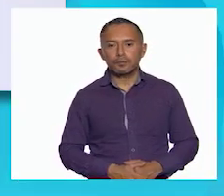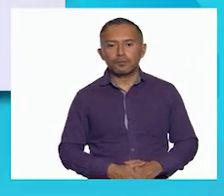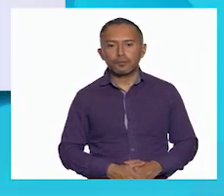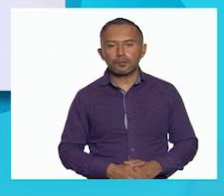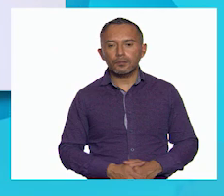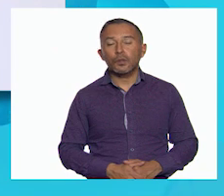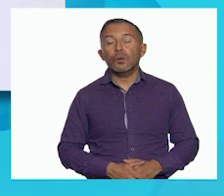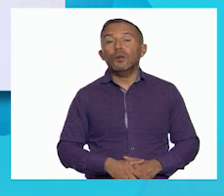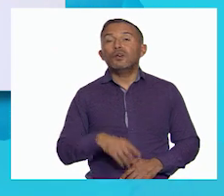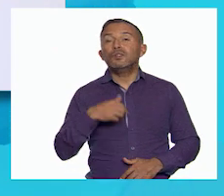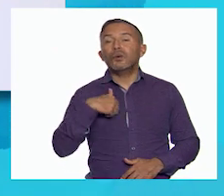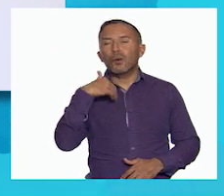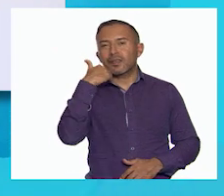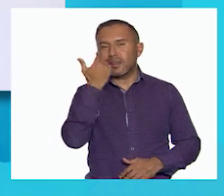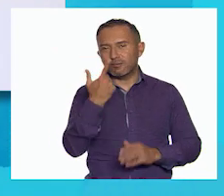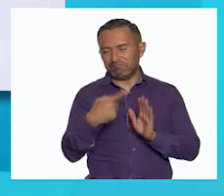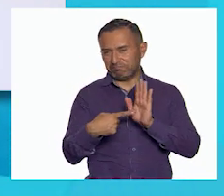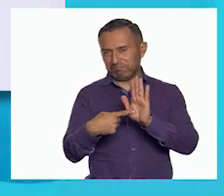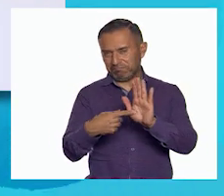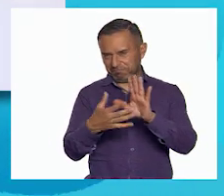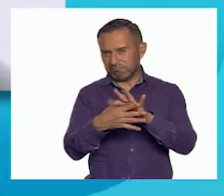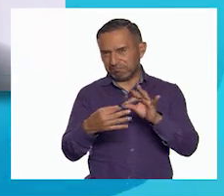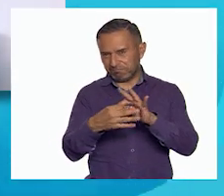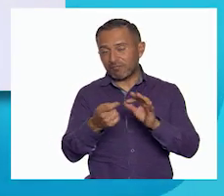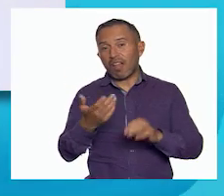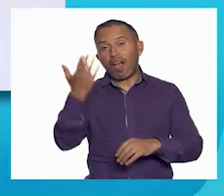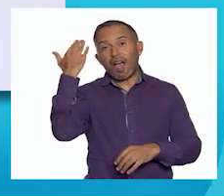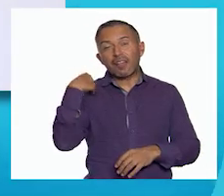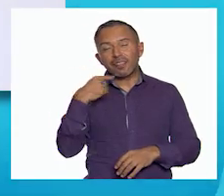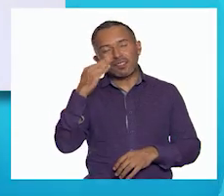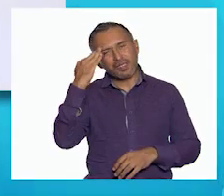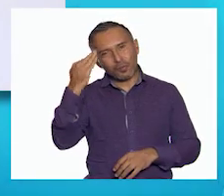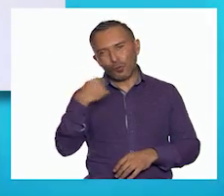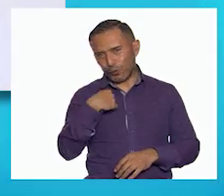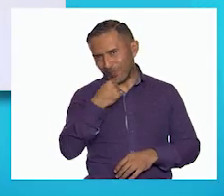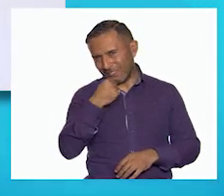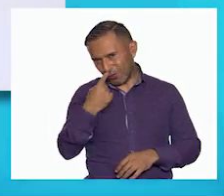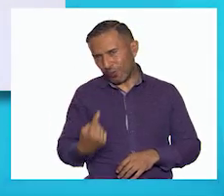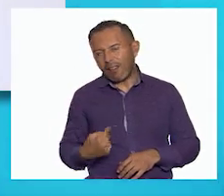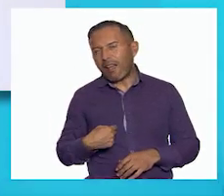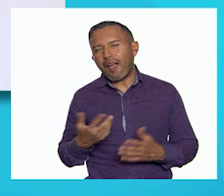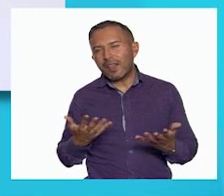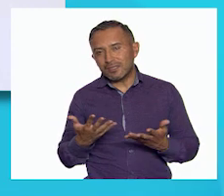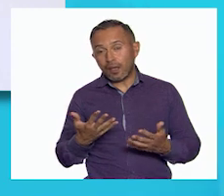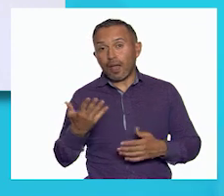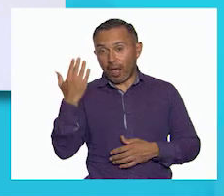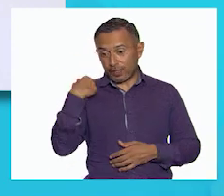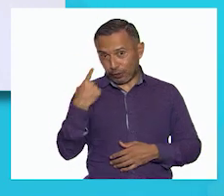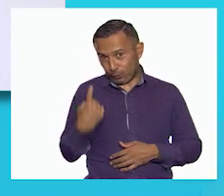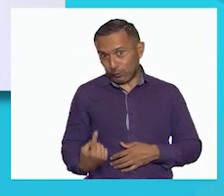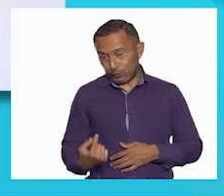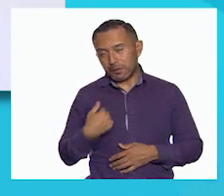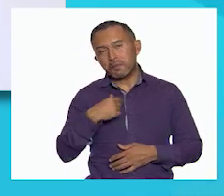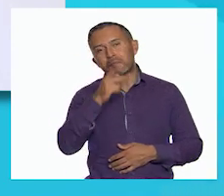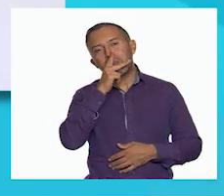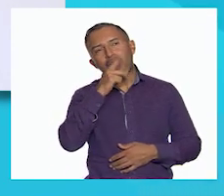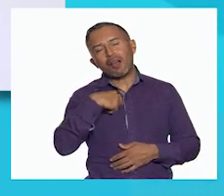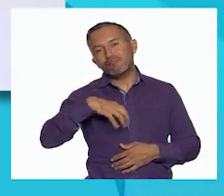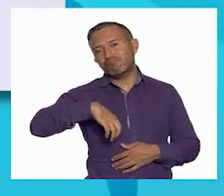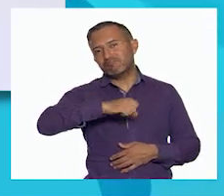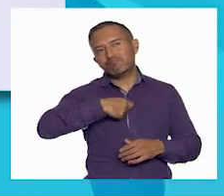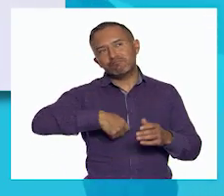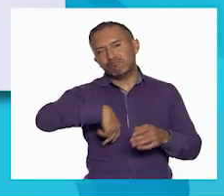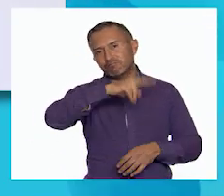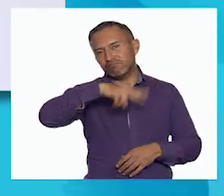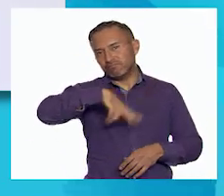Les quiero compartir algo que hacía cuando era niño. Cuando era niño mi papá me llevaba a su trabajo, que era en un mercado.